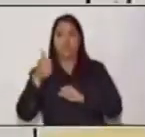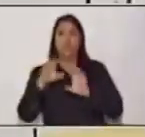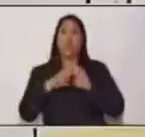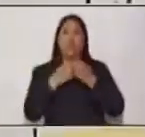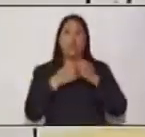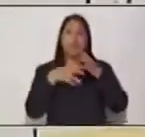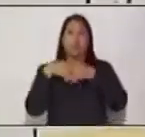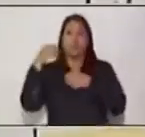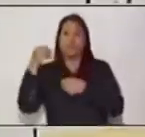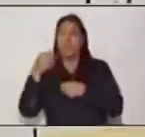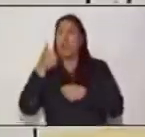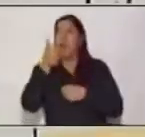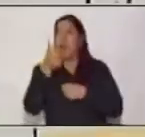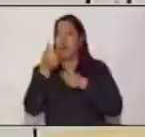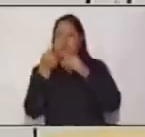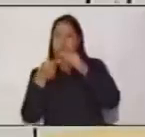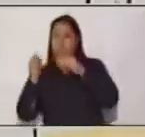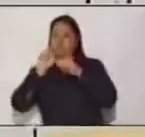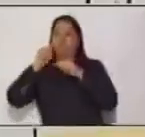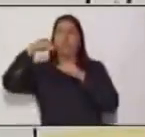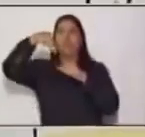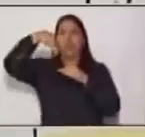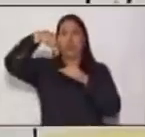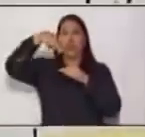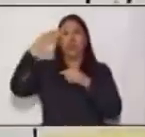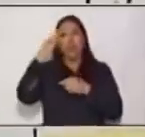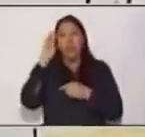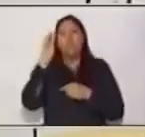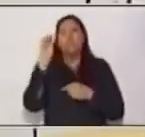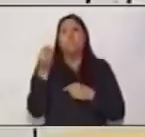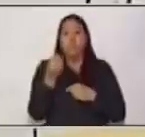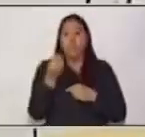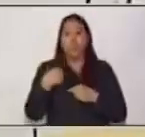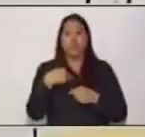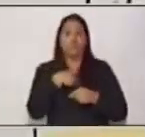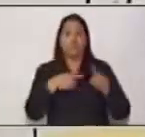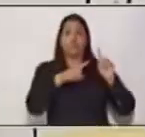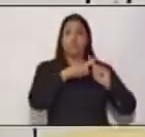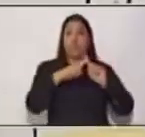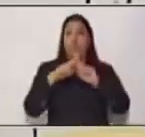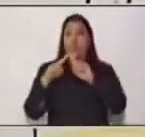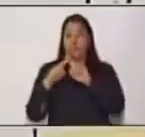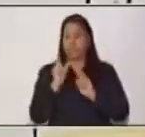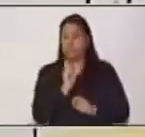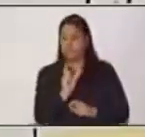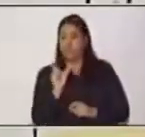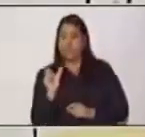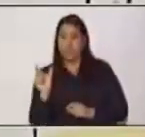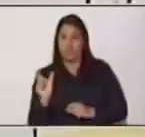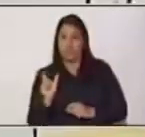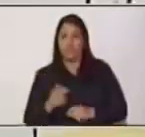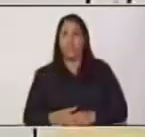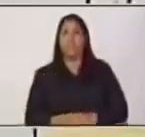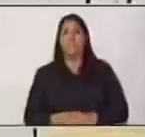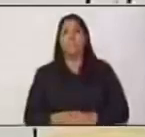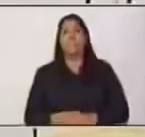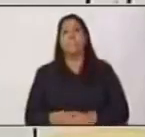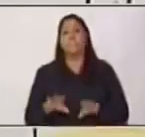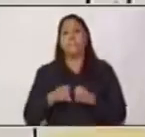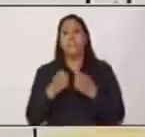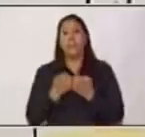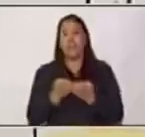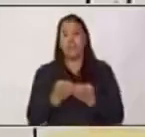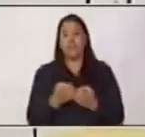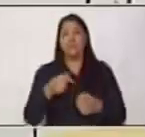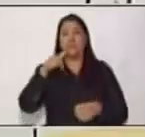N, porque estamos multiplicando N factores. Entonces, multipliquemos.